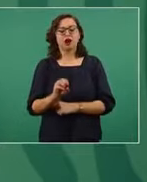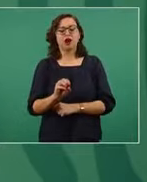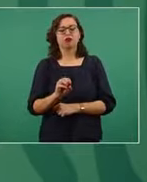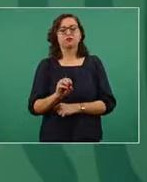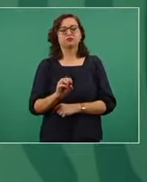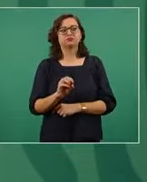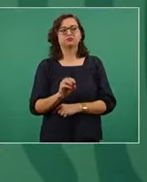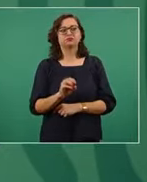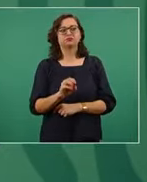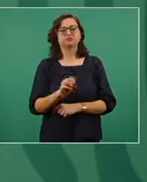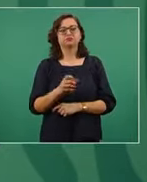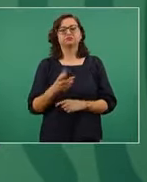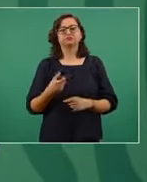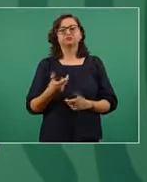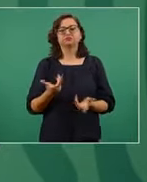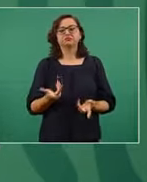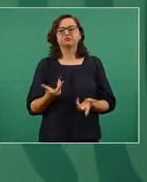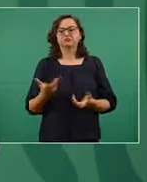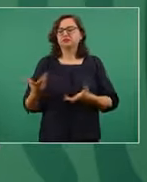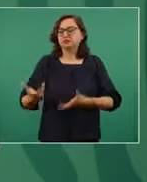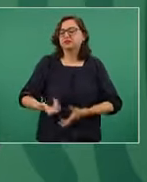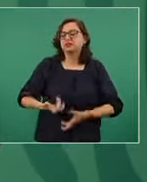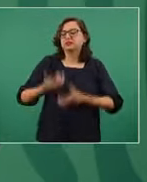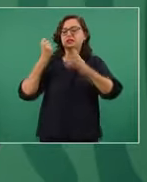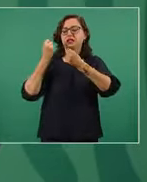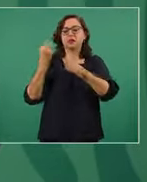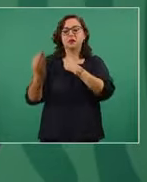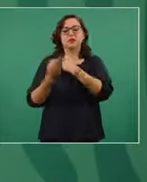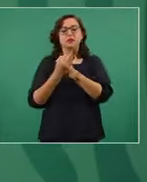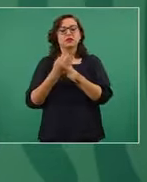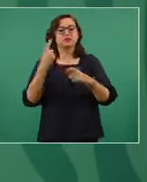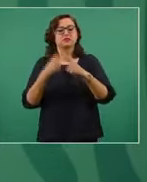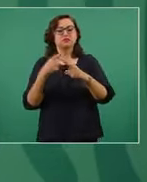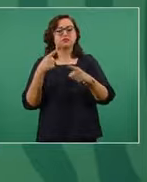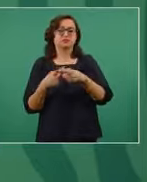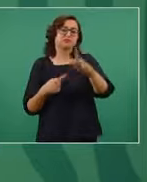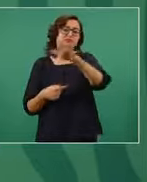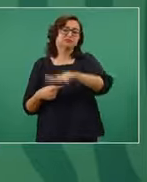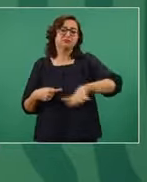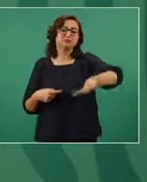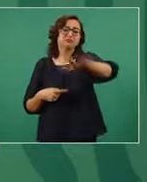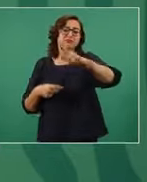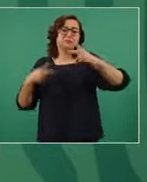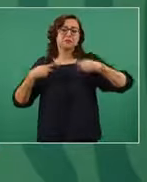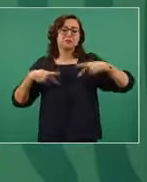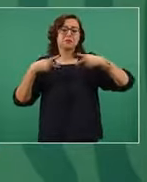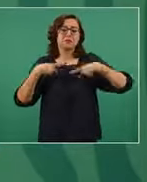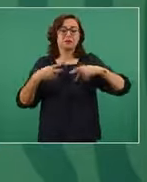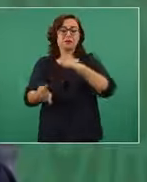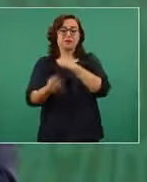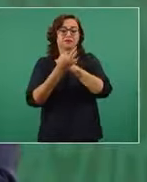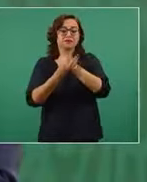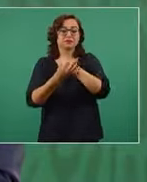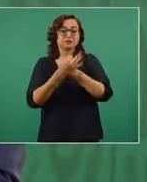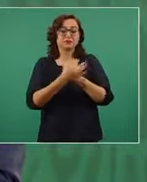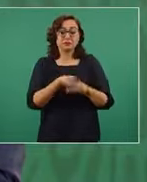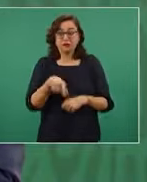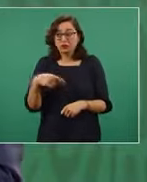¿Quién me sacó adelante? El pueblo. Ni modo que las